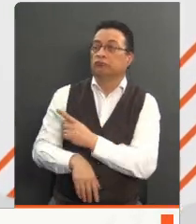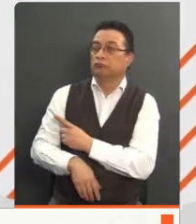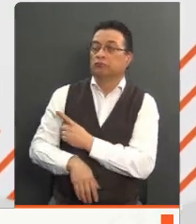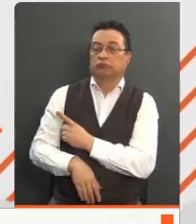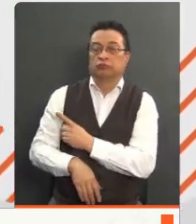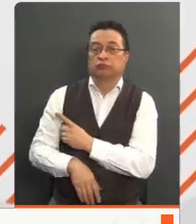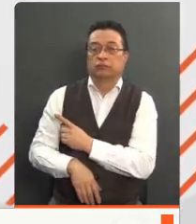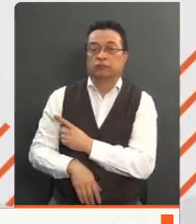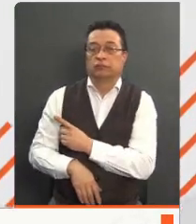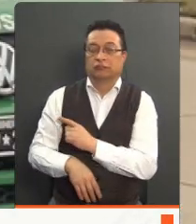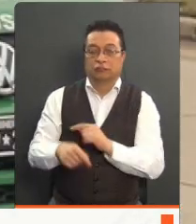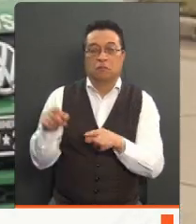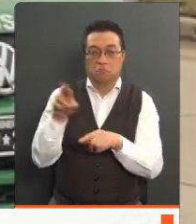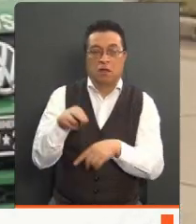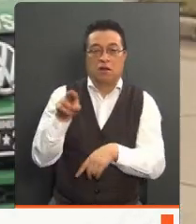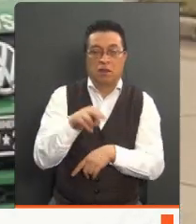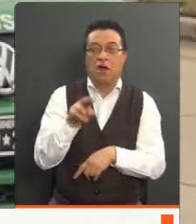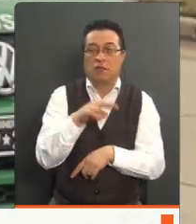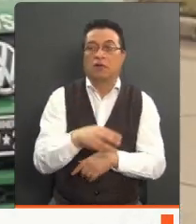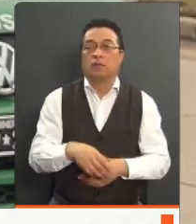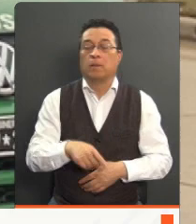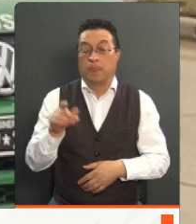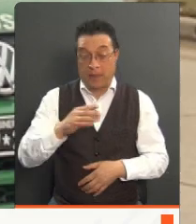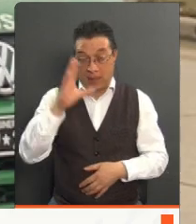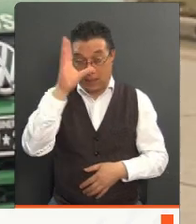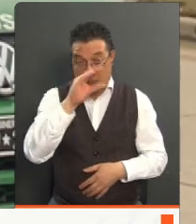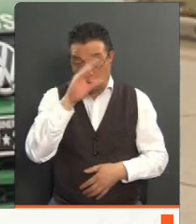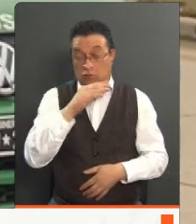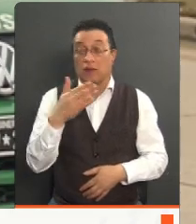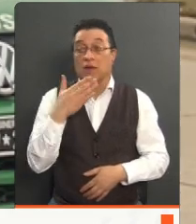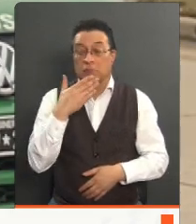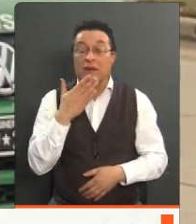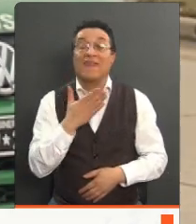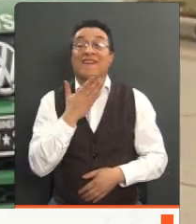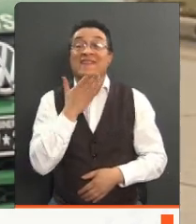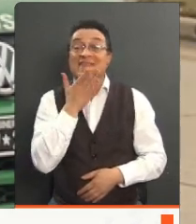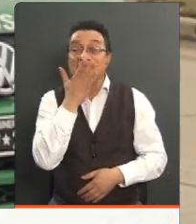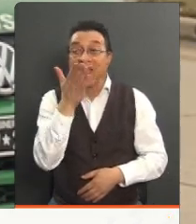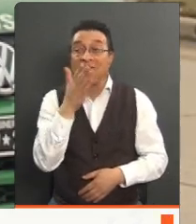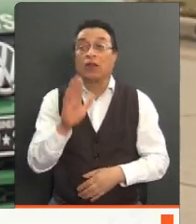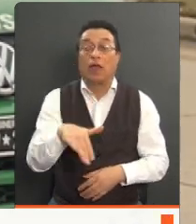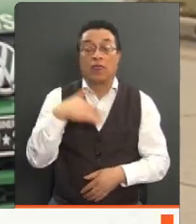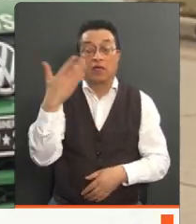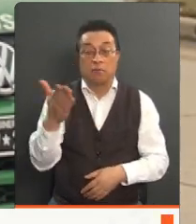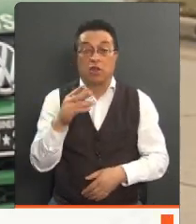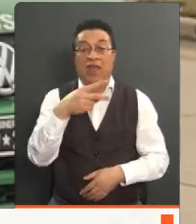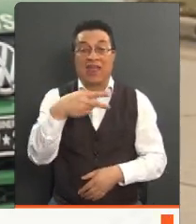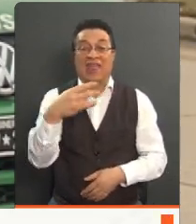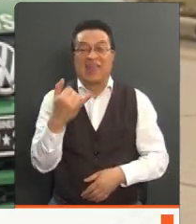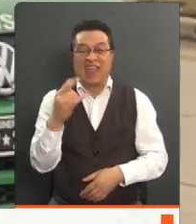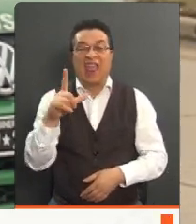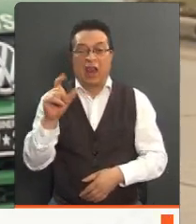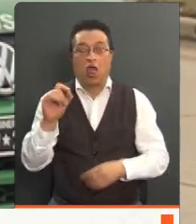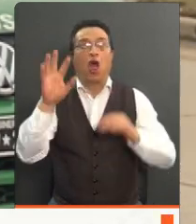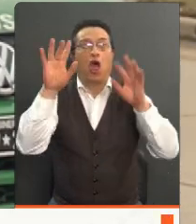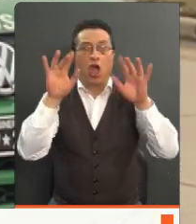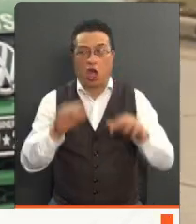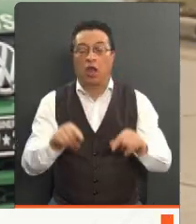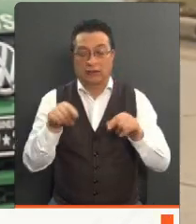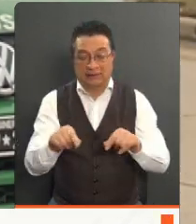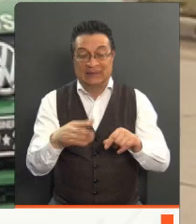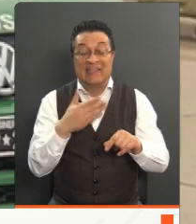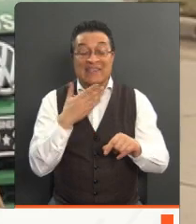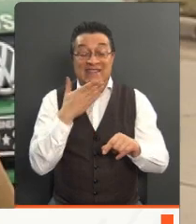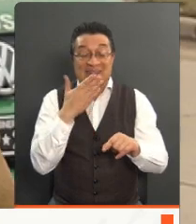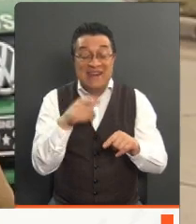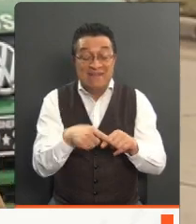las últimas horas. Durante la noche tuvimos nieve, y posteriormente cayó hielo, lo que provocó que esa nieve se